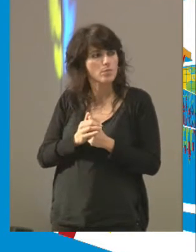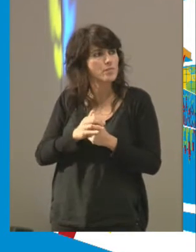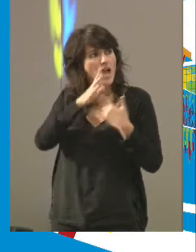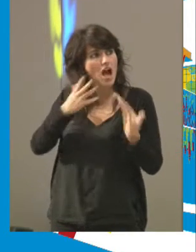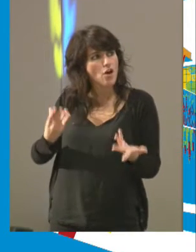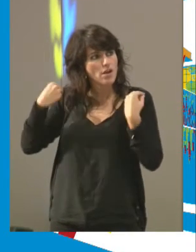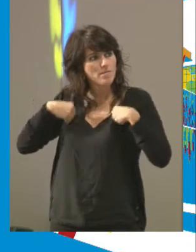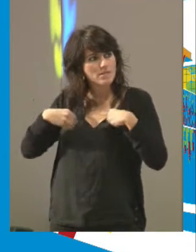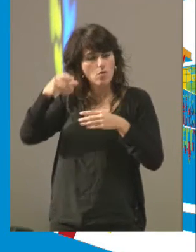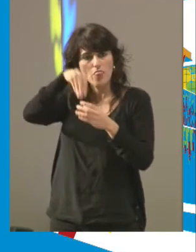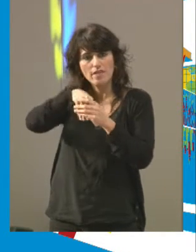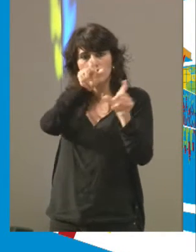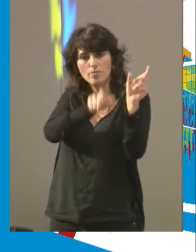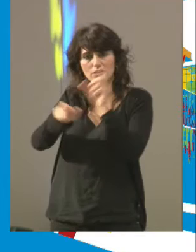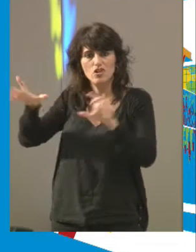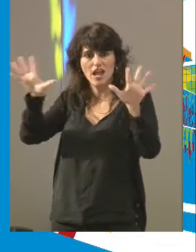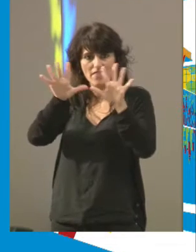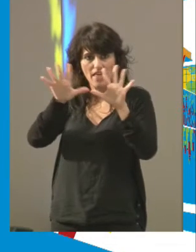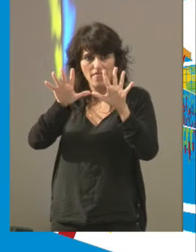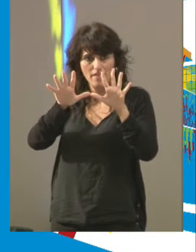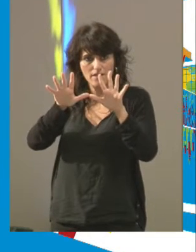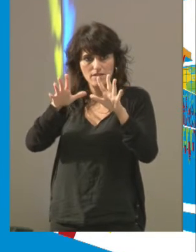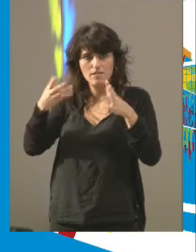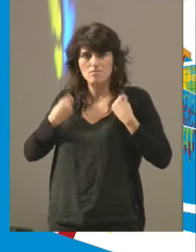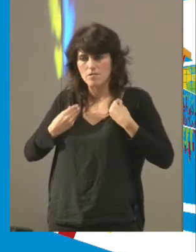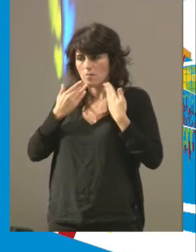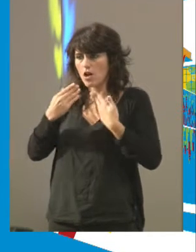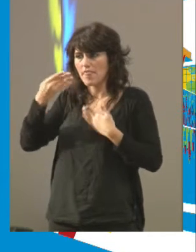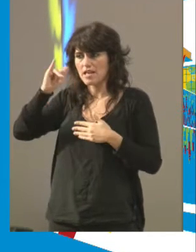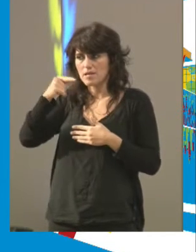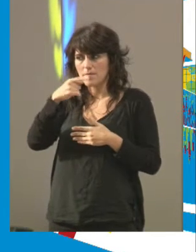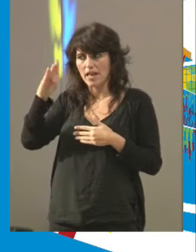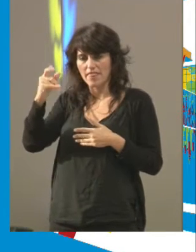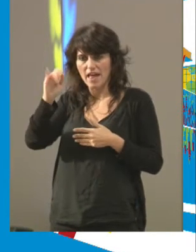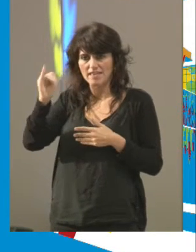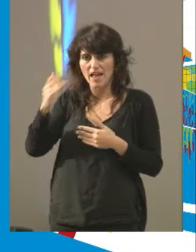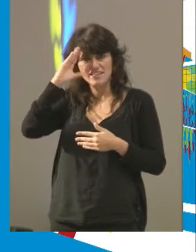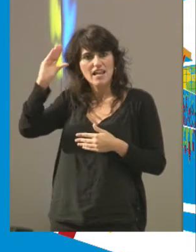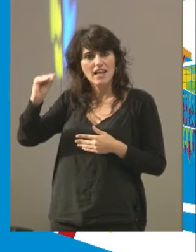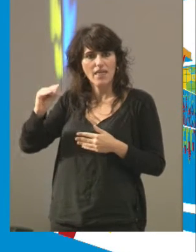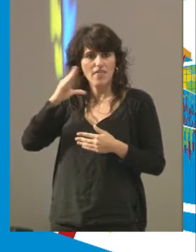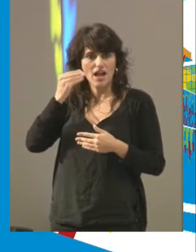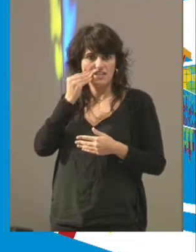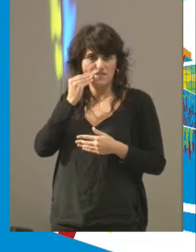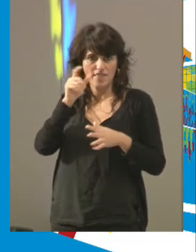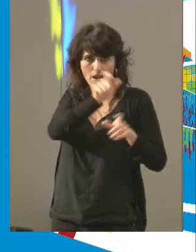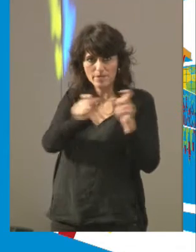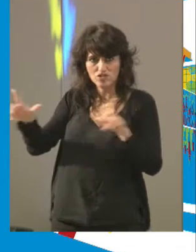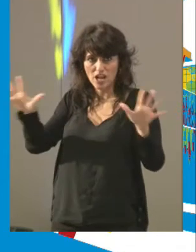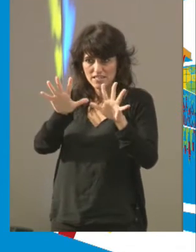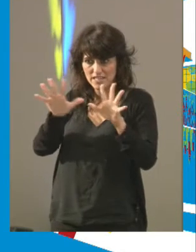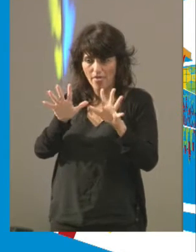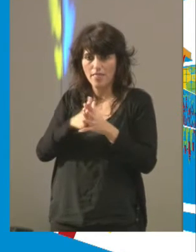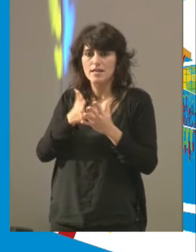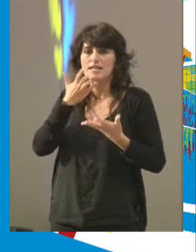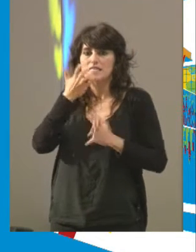Ahora mismo somos 10 personas que vivimos del Big Data y la inteligencia artificial. Somos 10 personas que, si